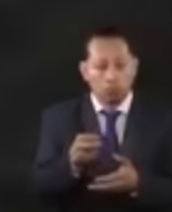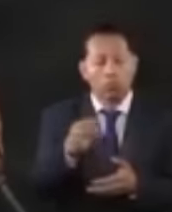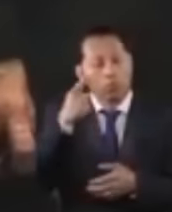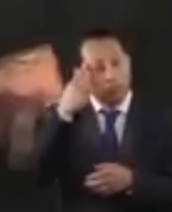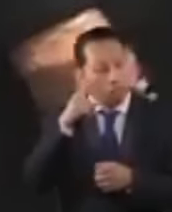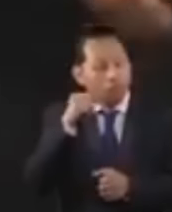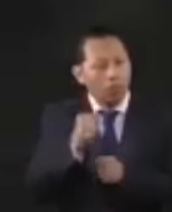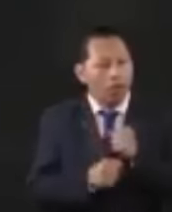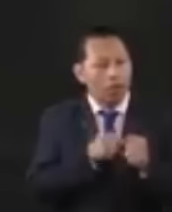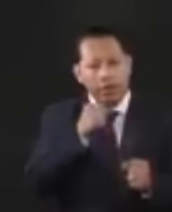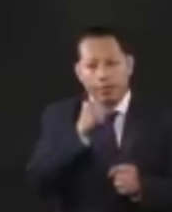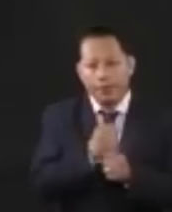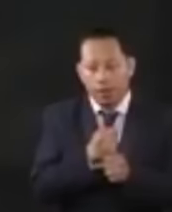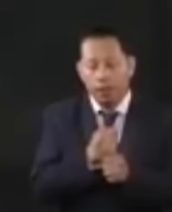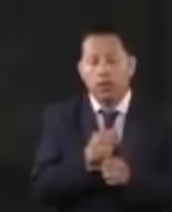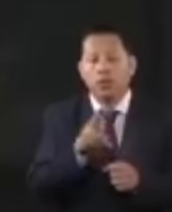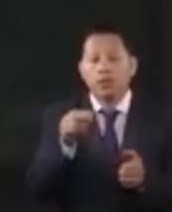el ejercicio fiscal